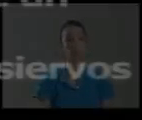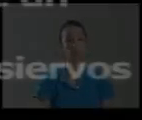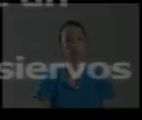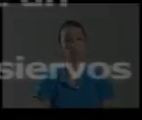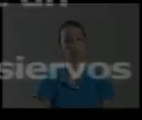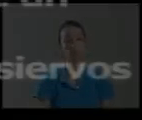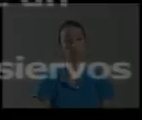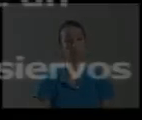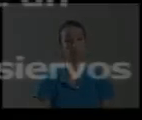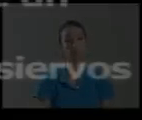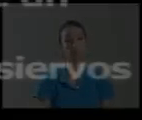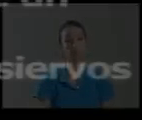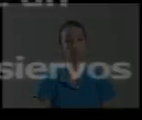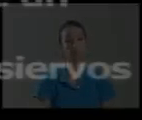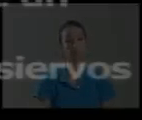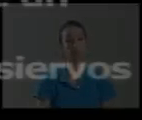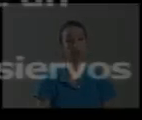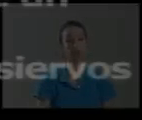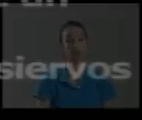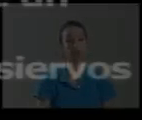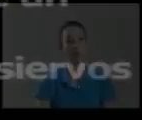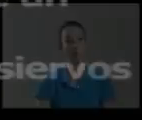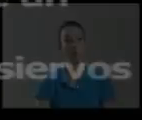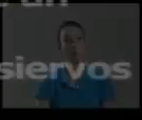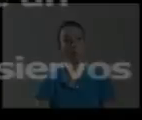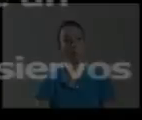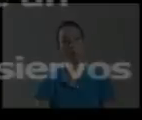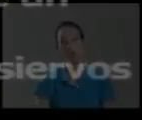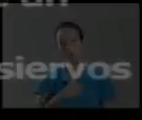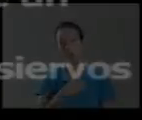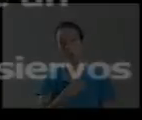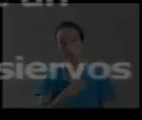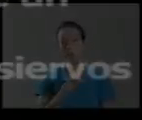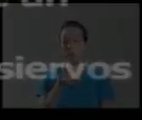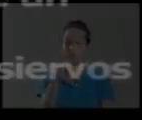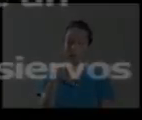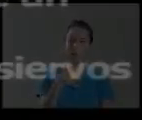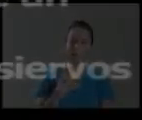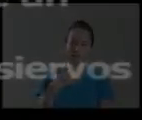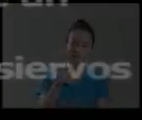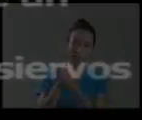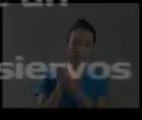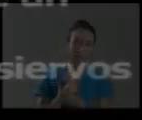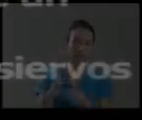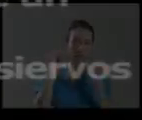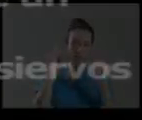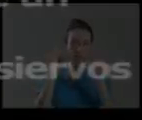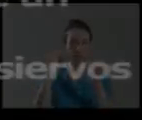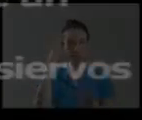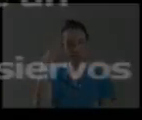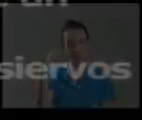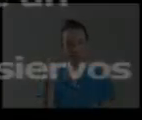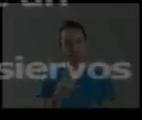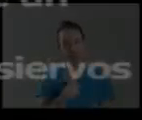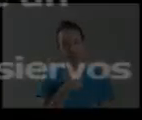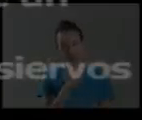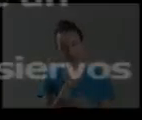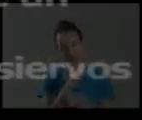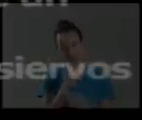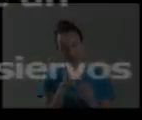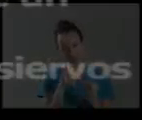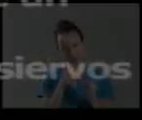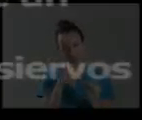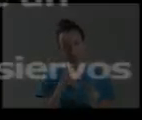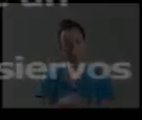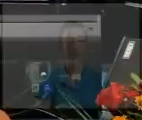Reina Valera actualizada dice honestidad. Yo